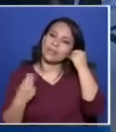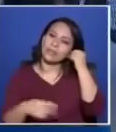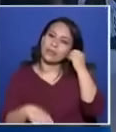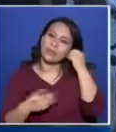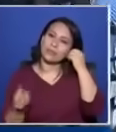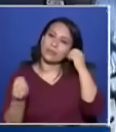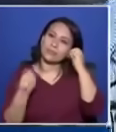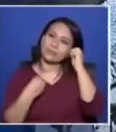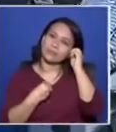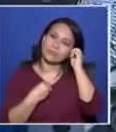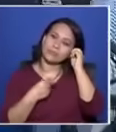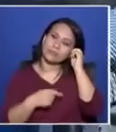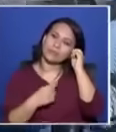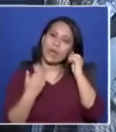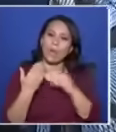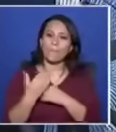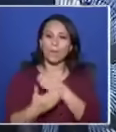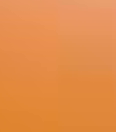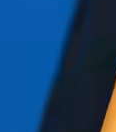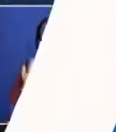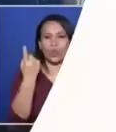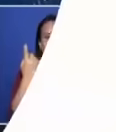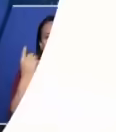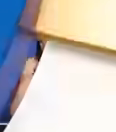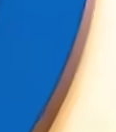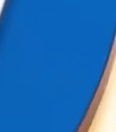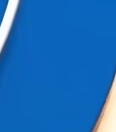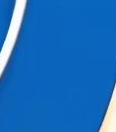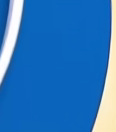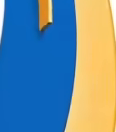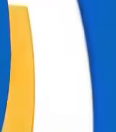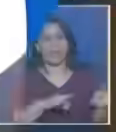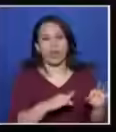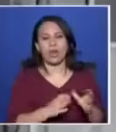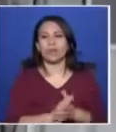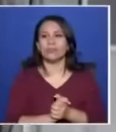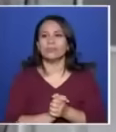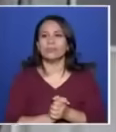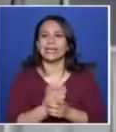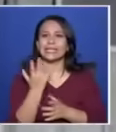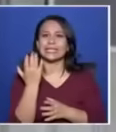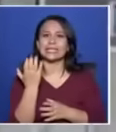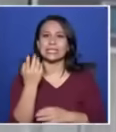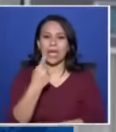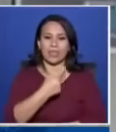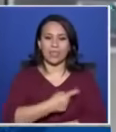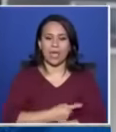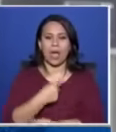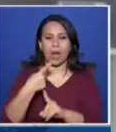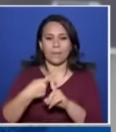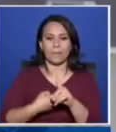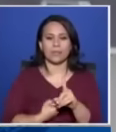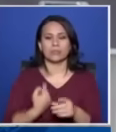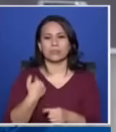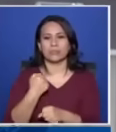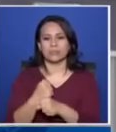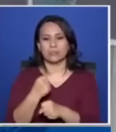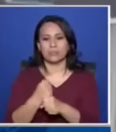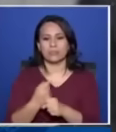se inicia con este proceso desde este 1 de febrero y que ellos durante los primeros 15 días del mes harán como